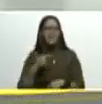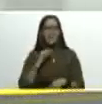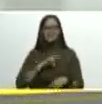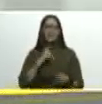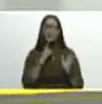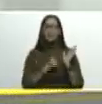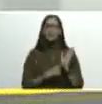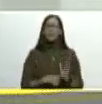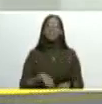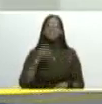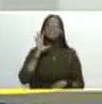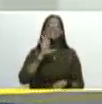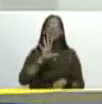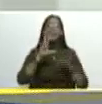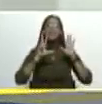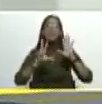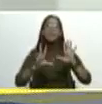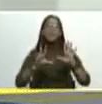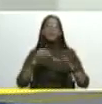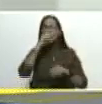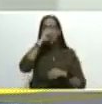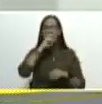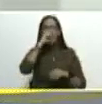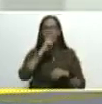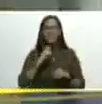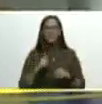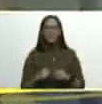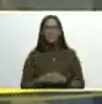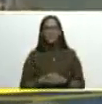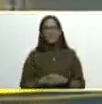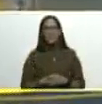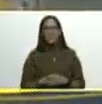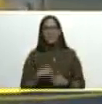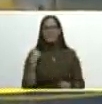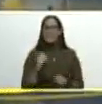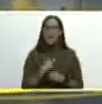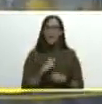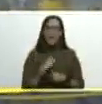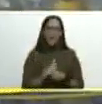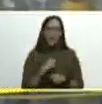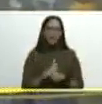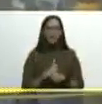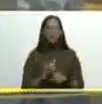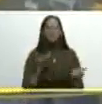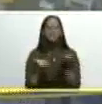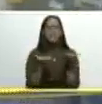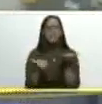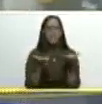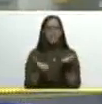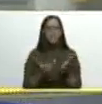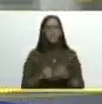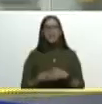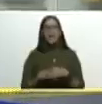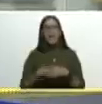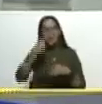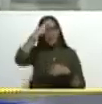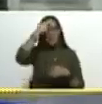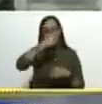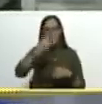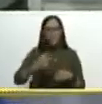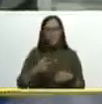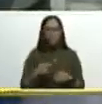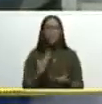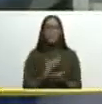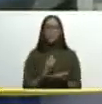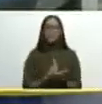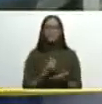cumpliendo 58 años de manera ininterrumpida, trabajando, laborando y sirviéndole, en este caso, al pueblo monaguense,